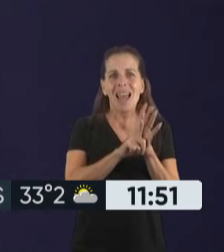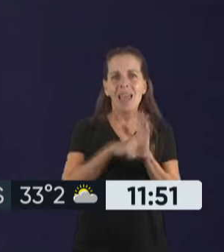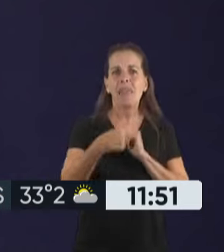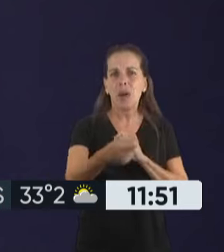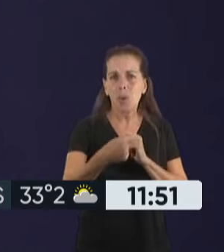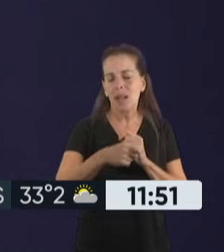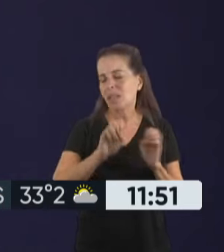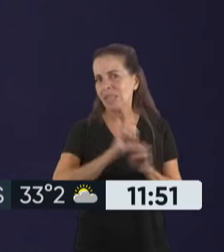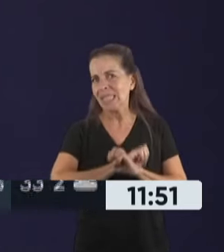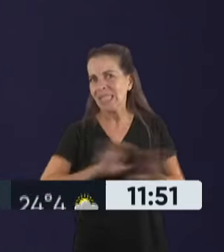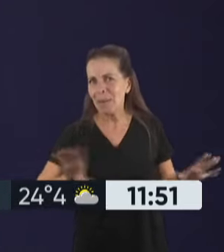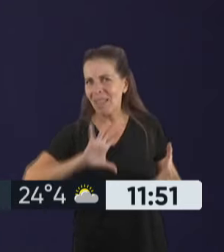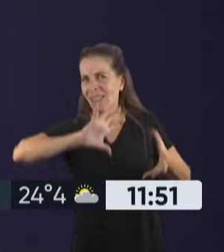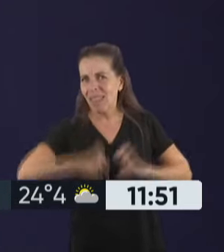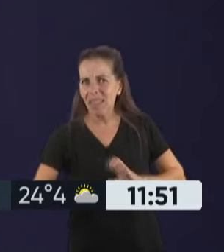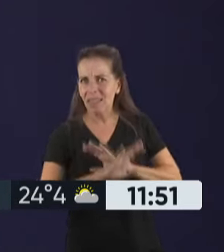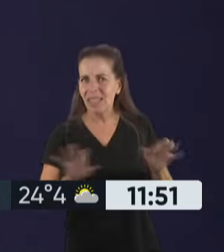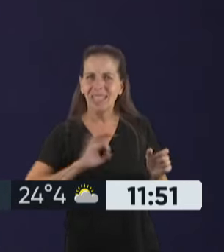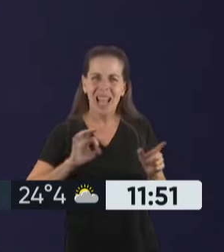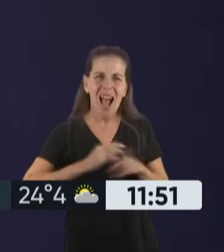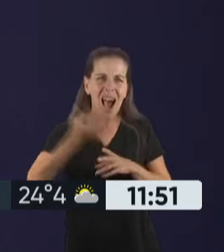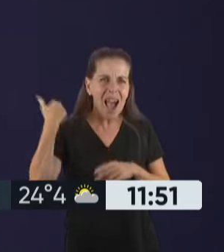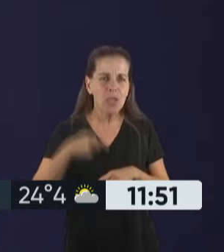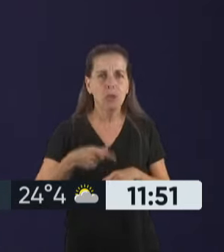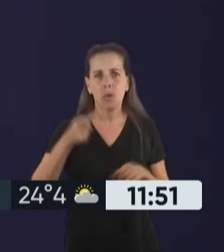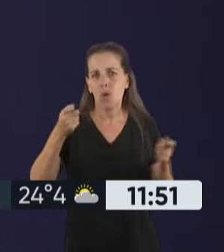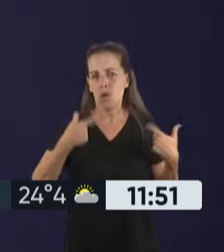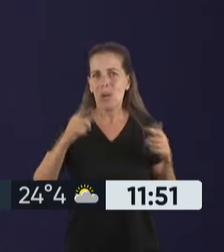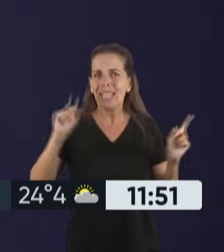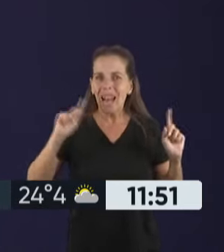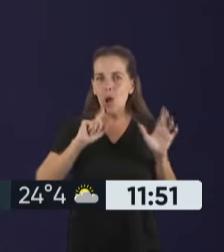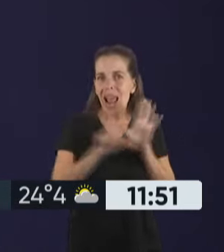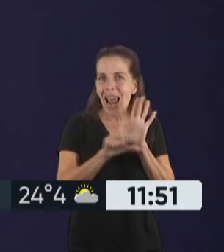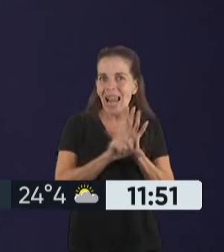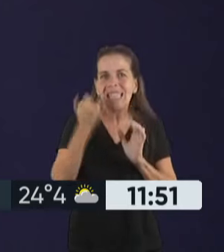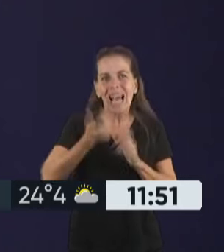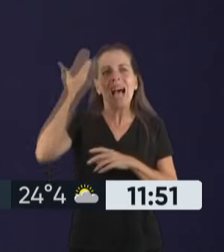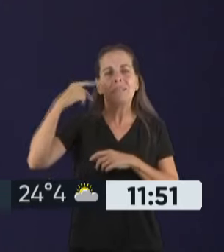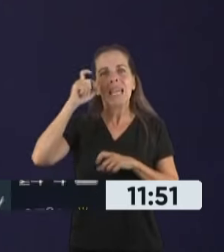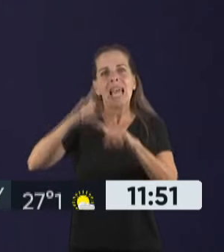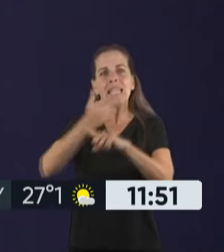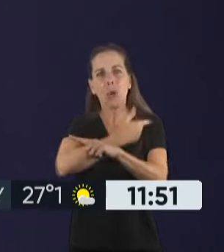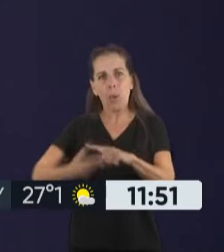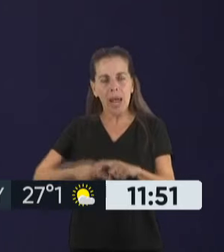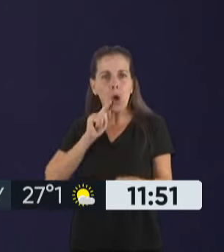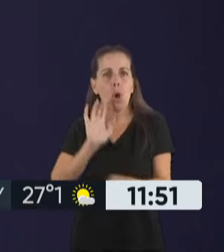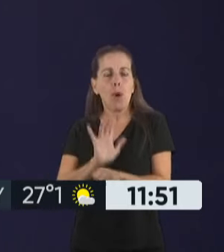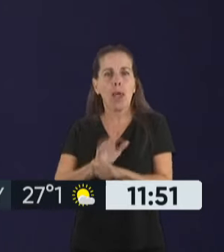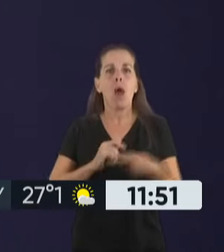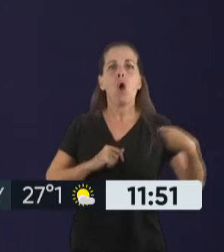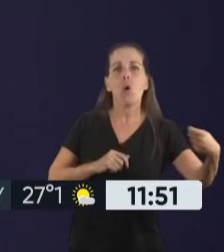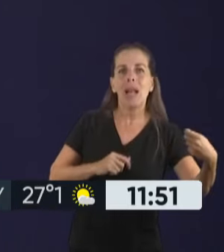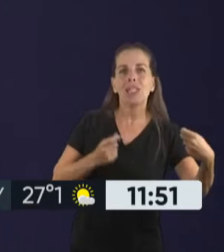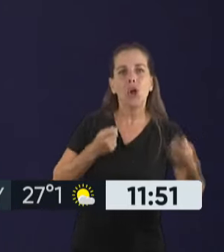el Ya hace mucho tiempo no es de nosotros el invento ya el gobierno anterior la venía compensando con bonos porque